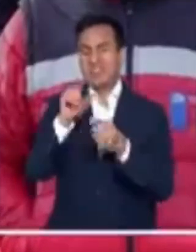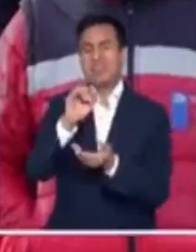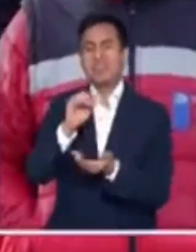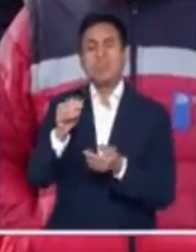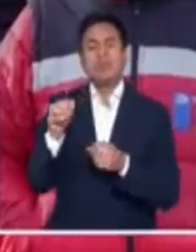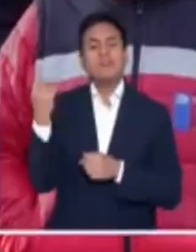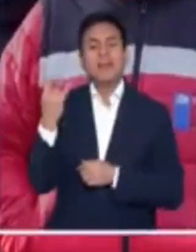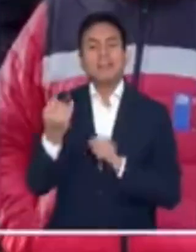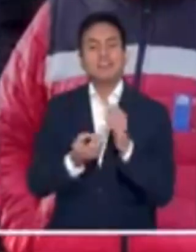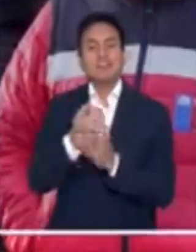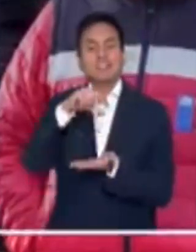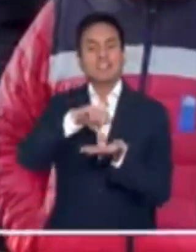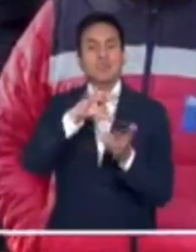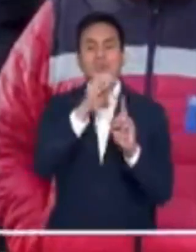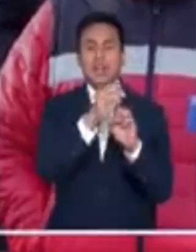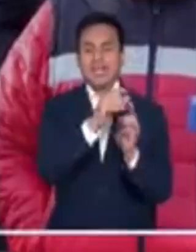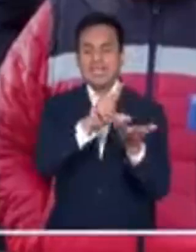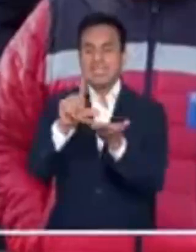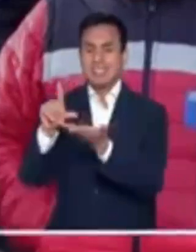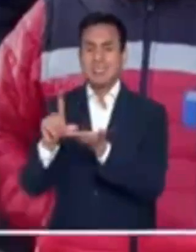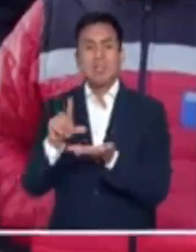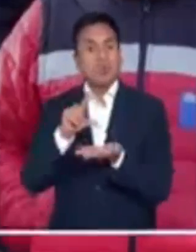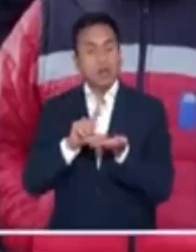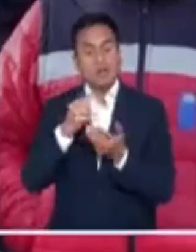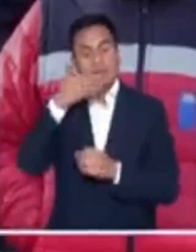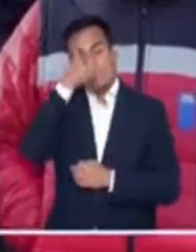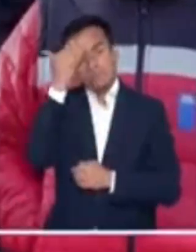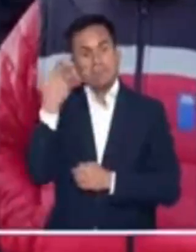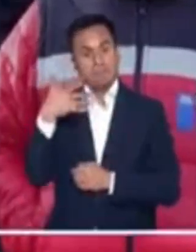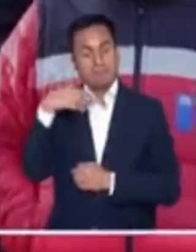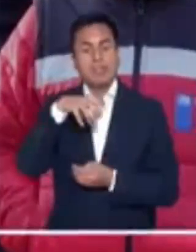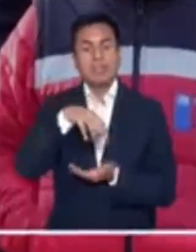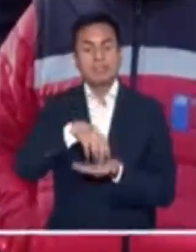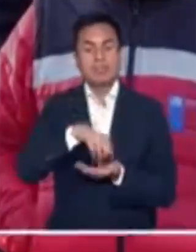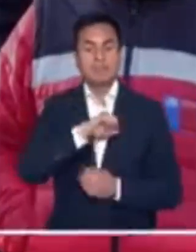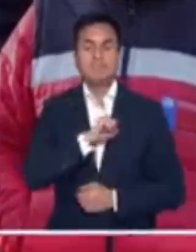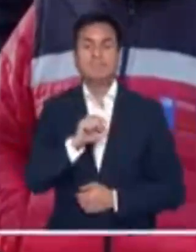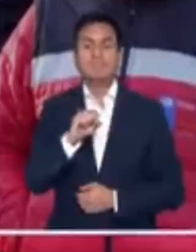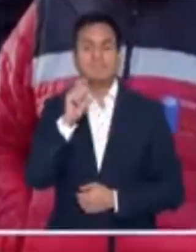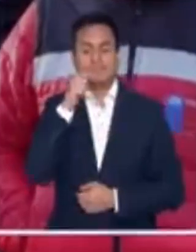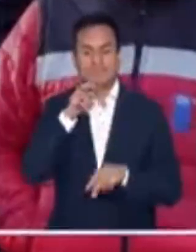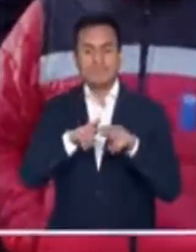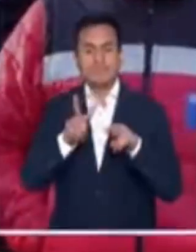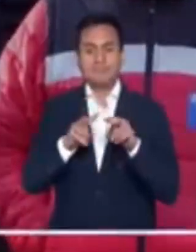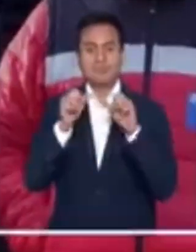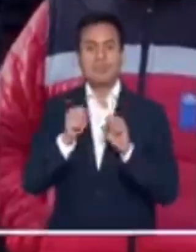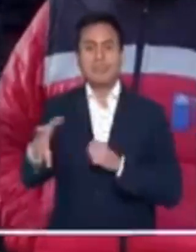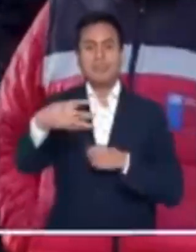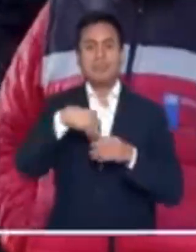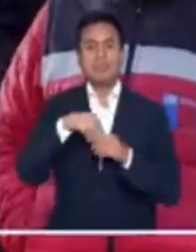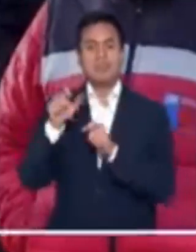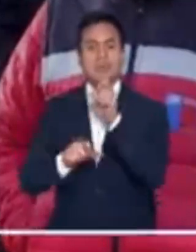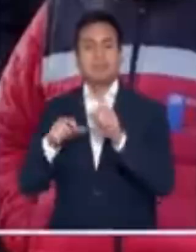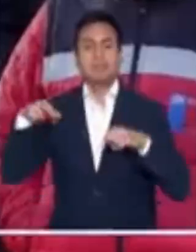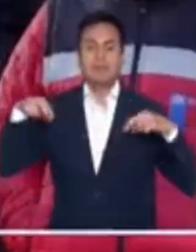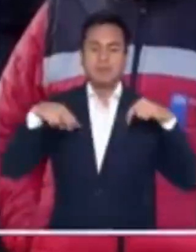van a haber dos grandes centros culturales. Es uno de los lugares más emblemáticos de la ciudad y se va a hacer para poder acoger a los